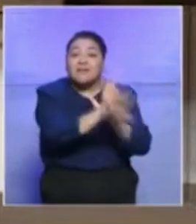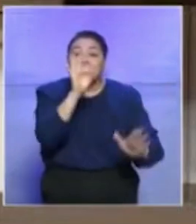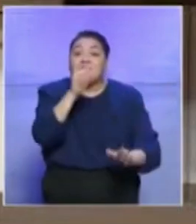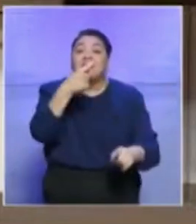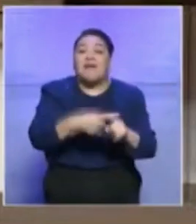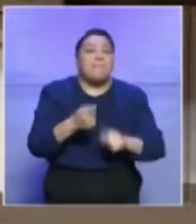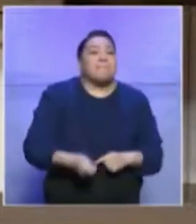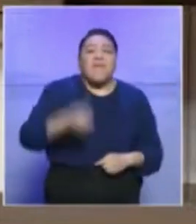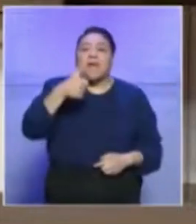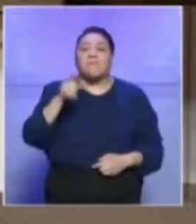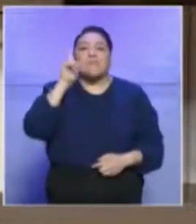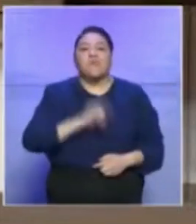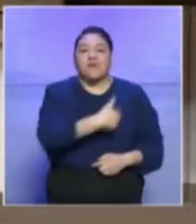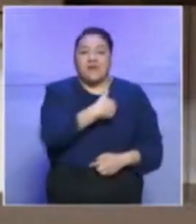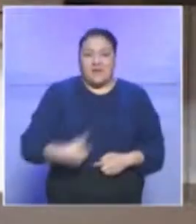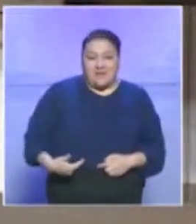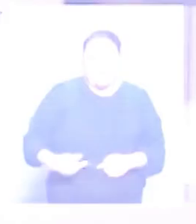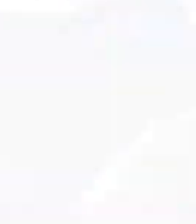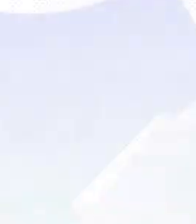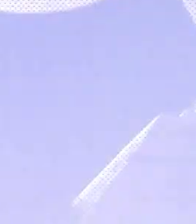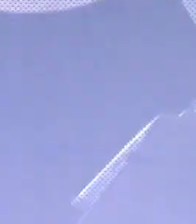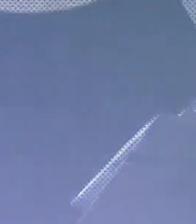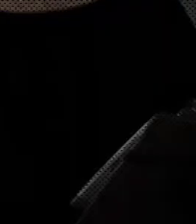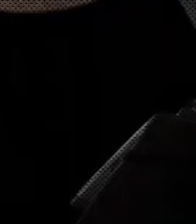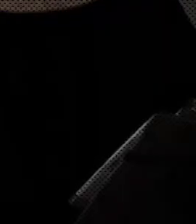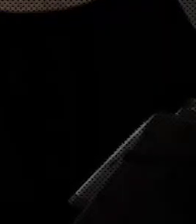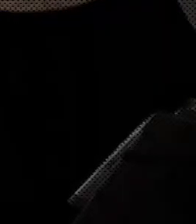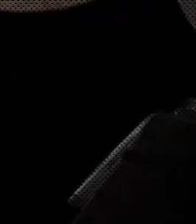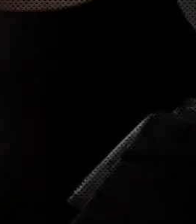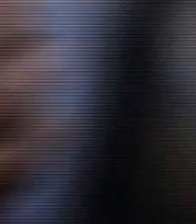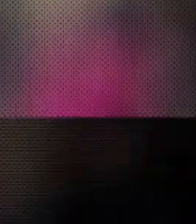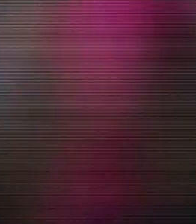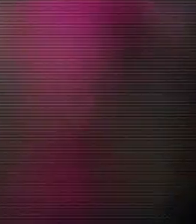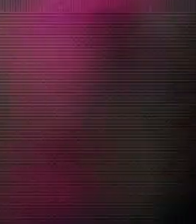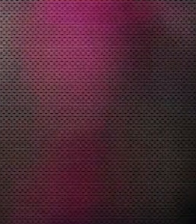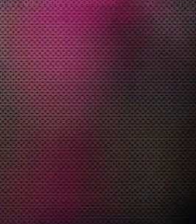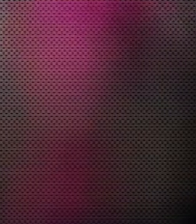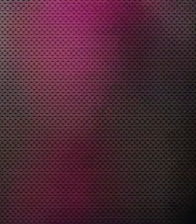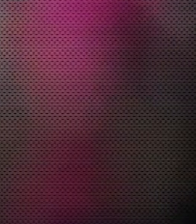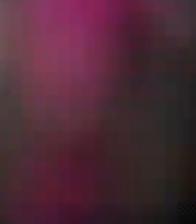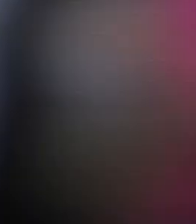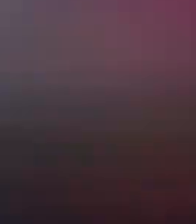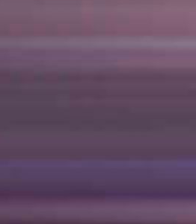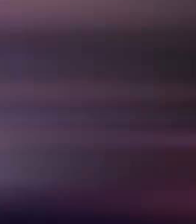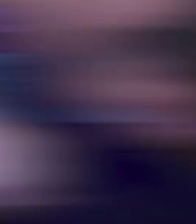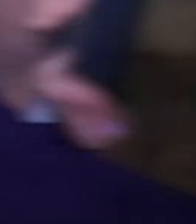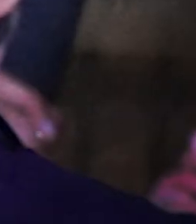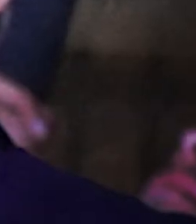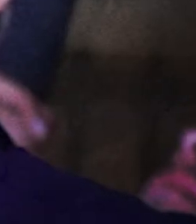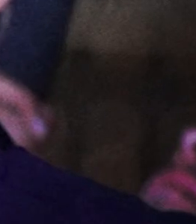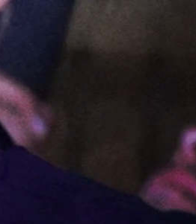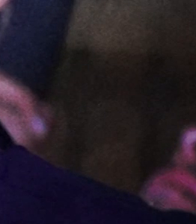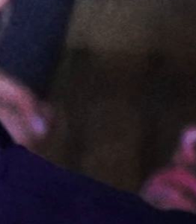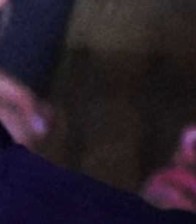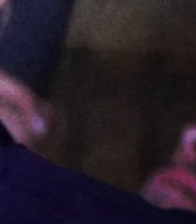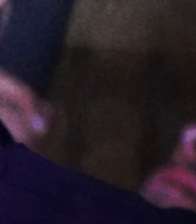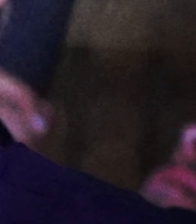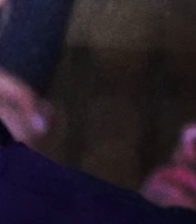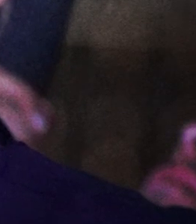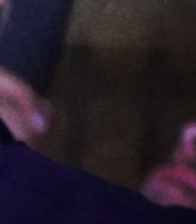la primera mujer presidenta de México. Rosalía Vergara, Canal 14.